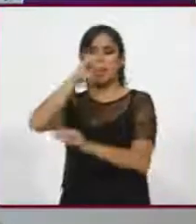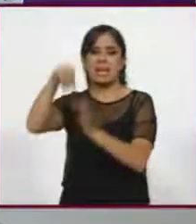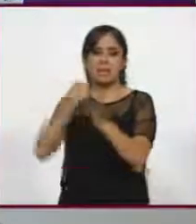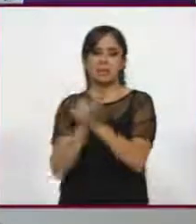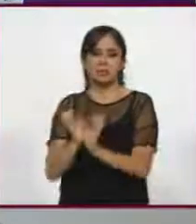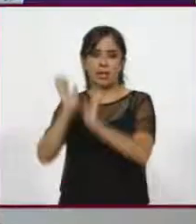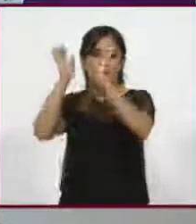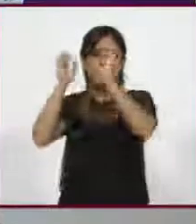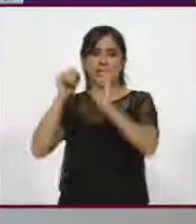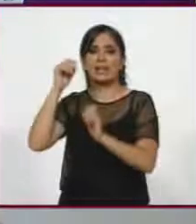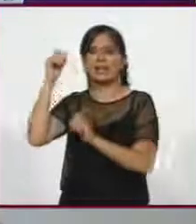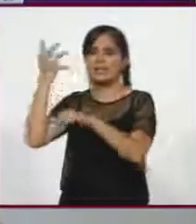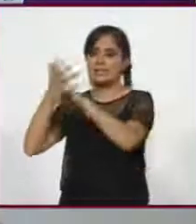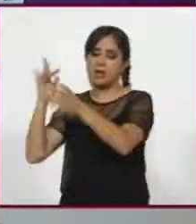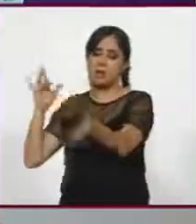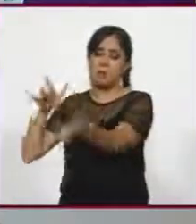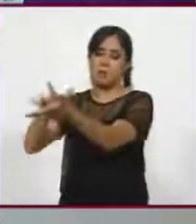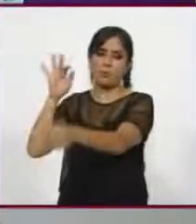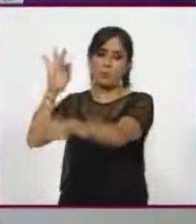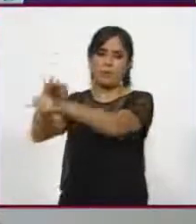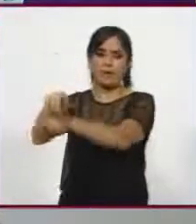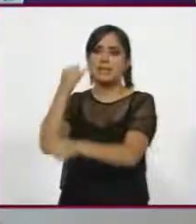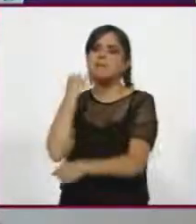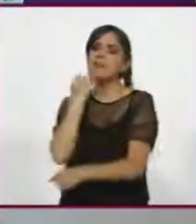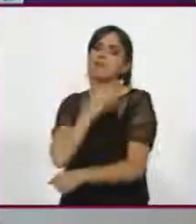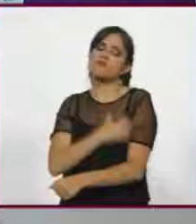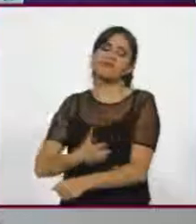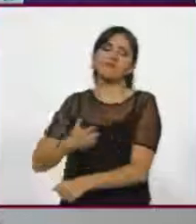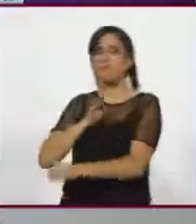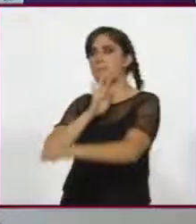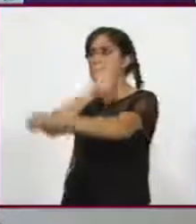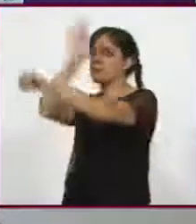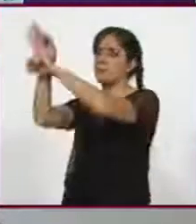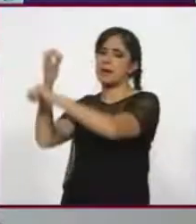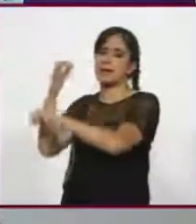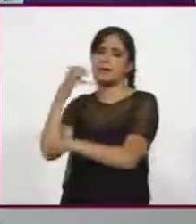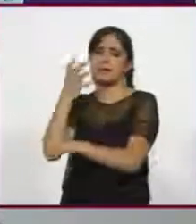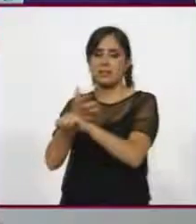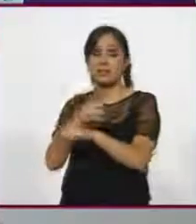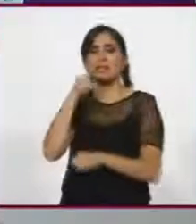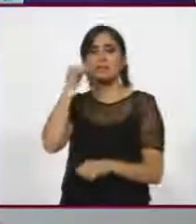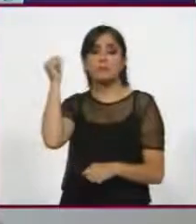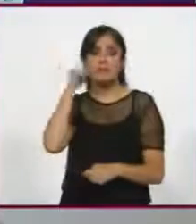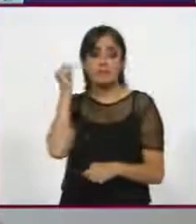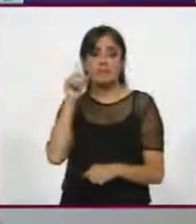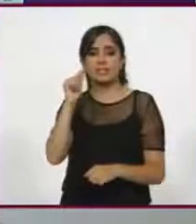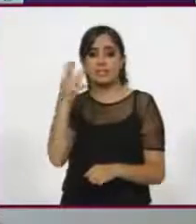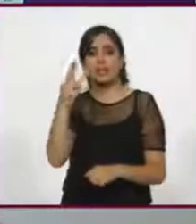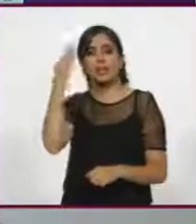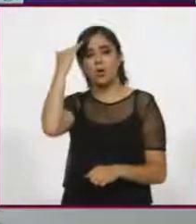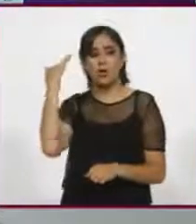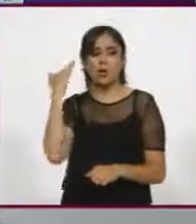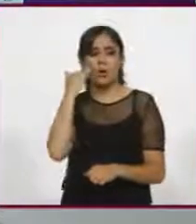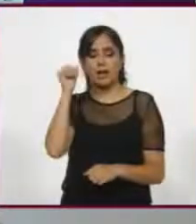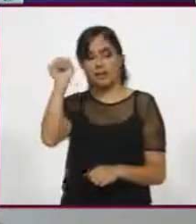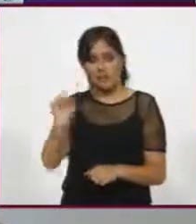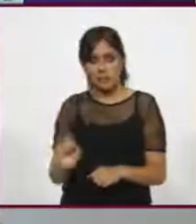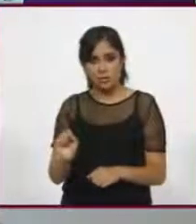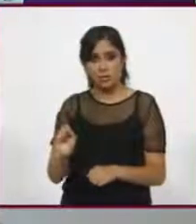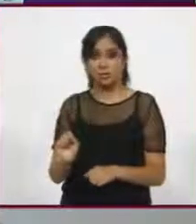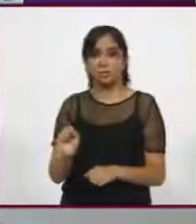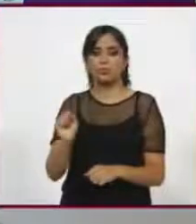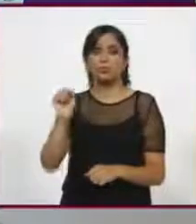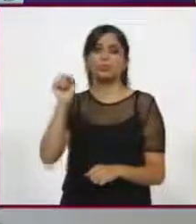muy pro-israelí el de Trump. Otros casos interesantes como el de Hungría, 63%, Corea del Sur, que